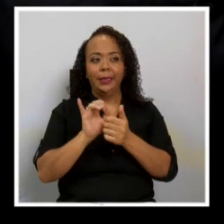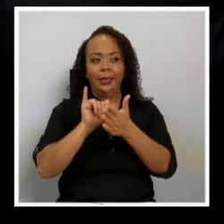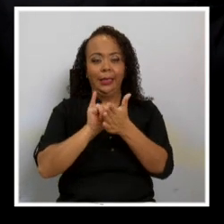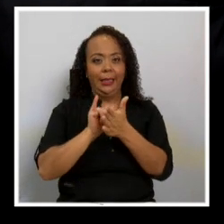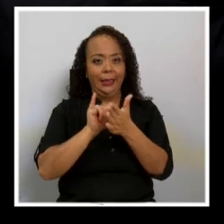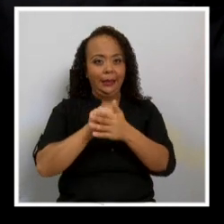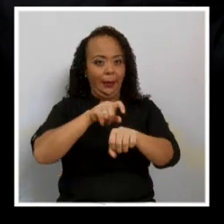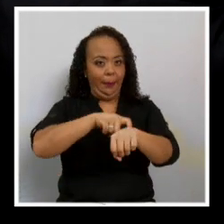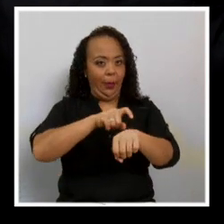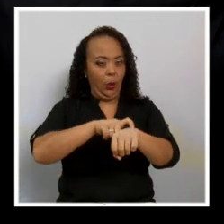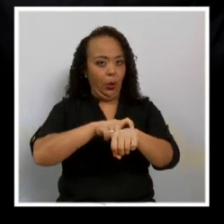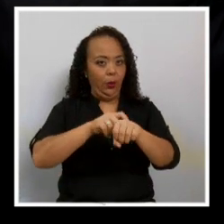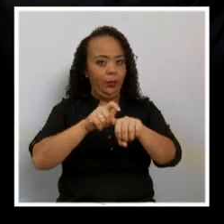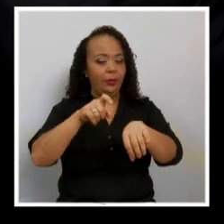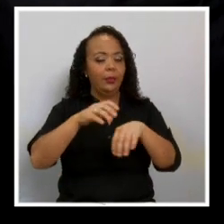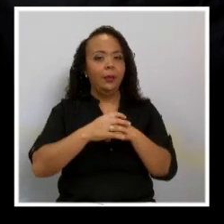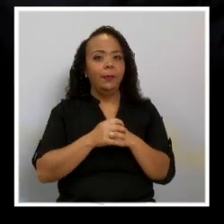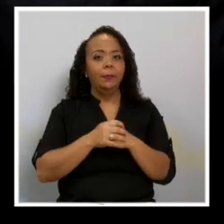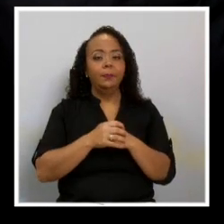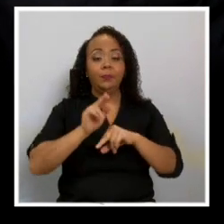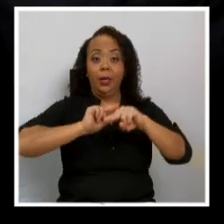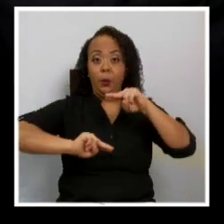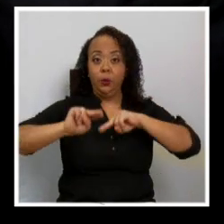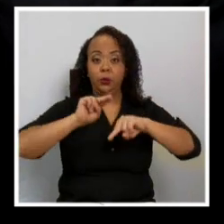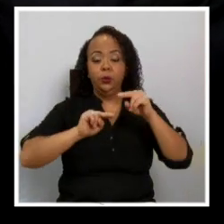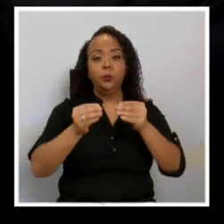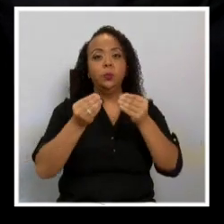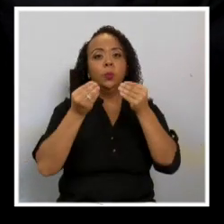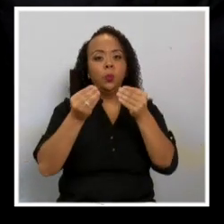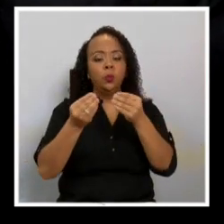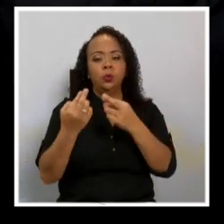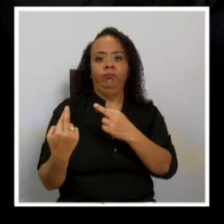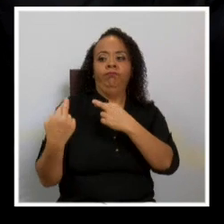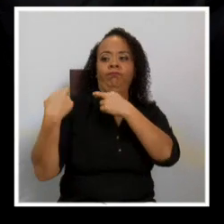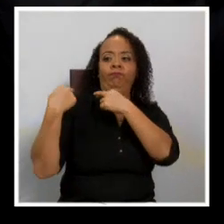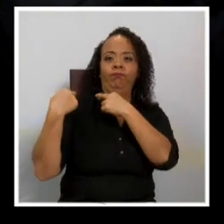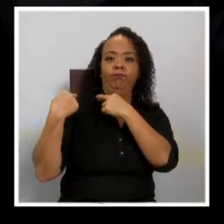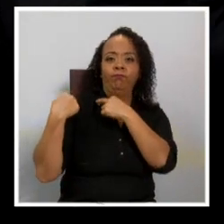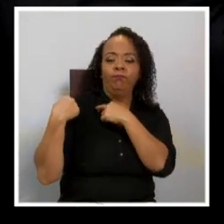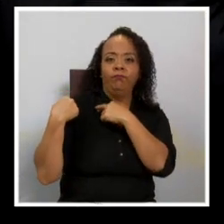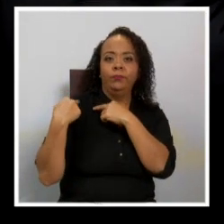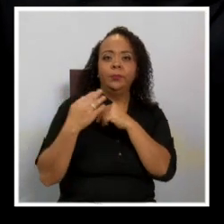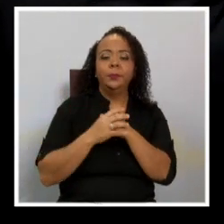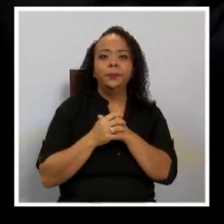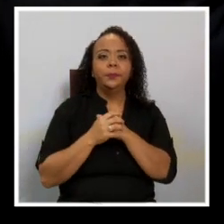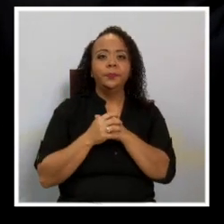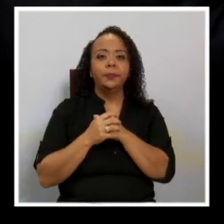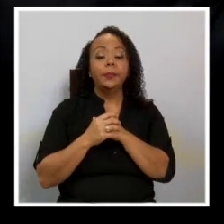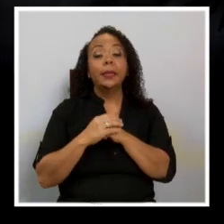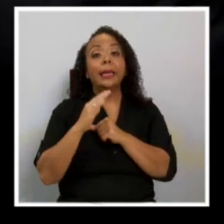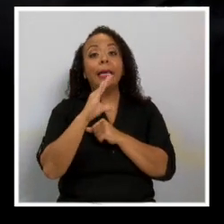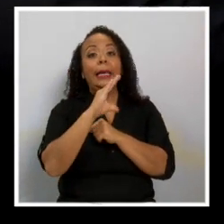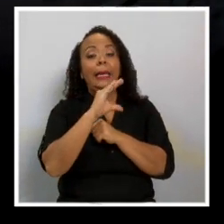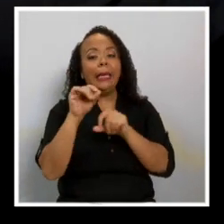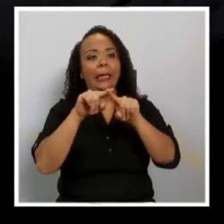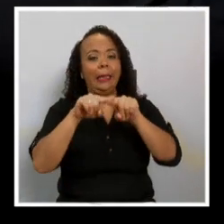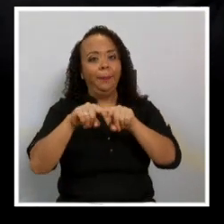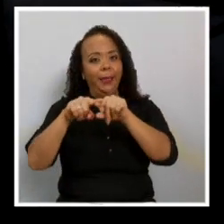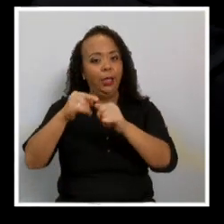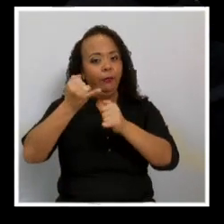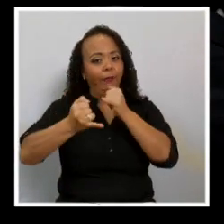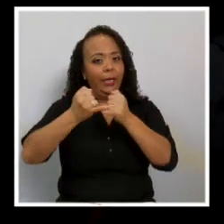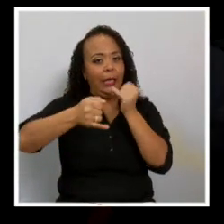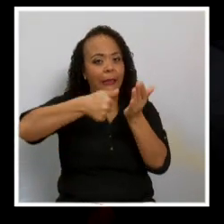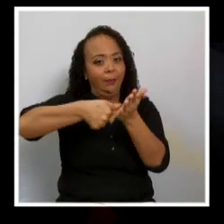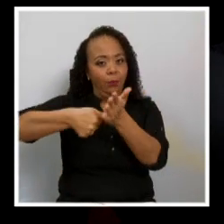en este periodo de tiempo que estuvieron negociando, mucho tuvo que ver con que había un escenario para negociar dependiendo quién le daba los finales